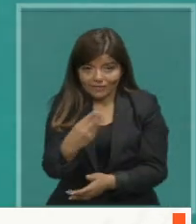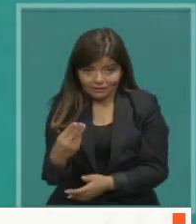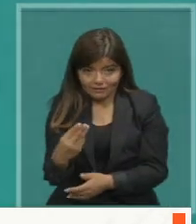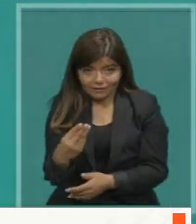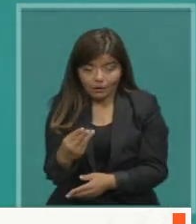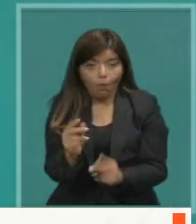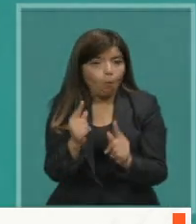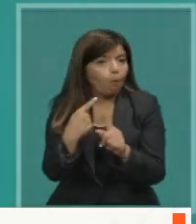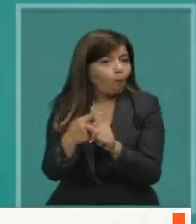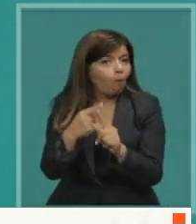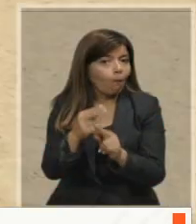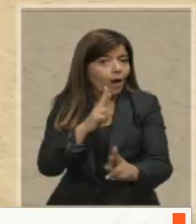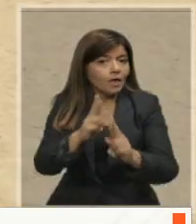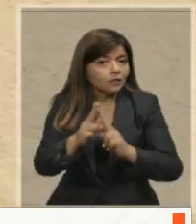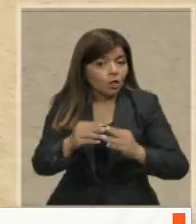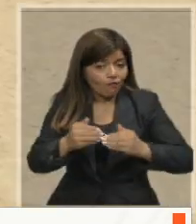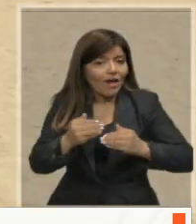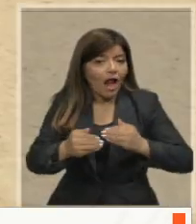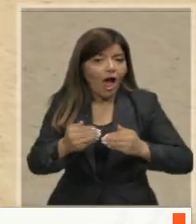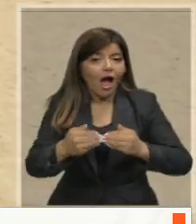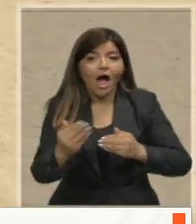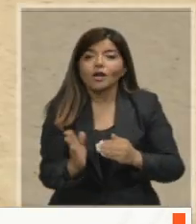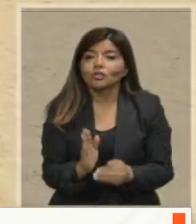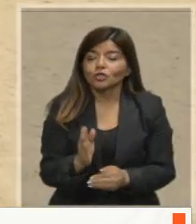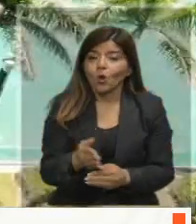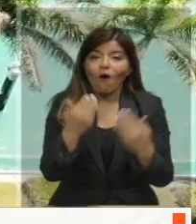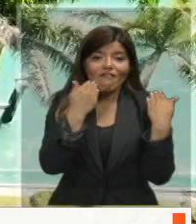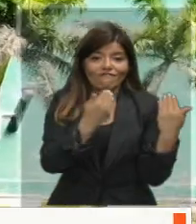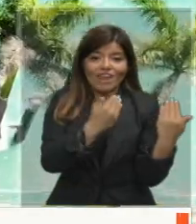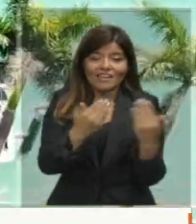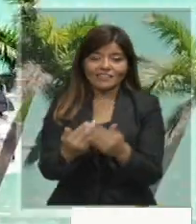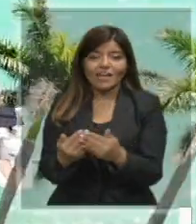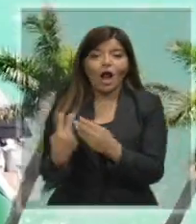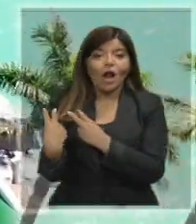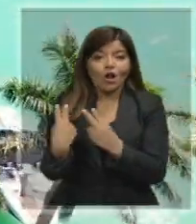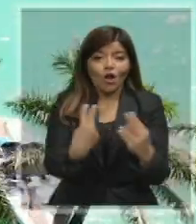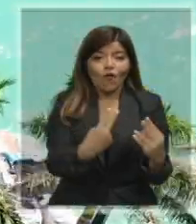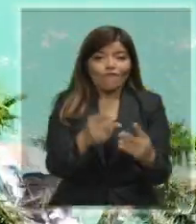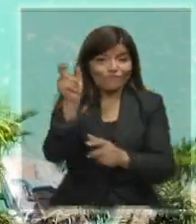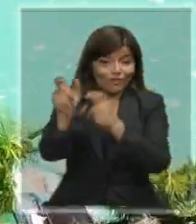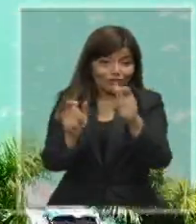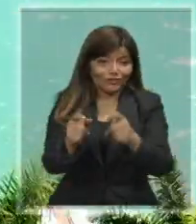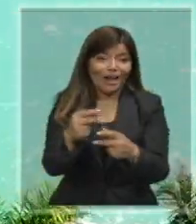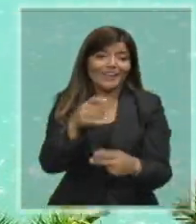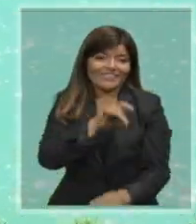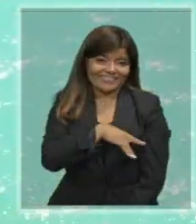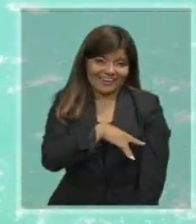ahora se van a mantener y que van a seguir beneficiando a los viajeros chilenos.